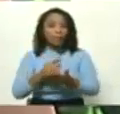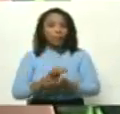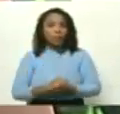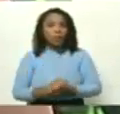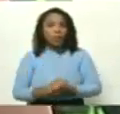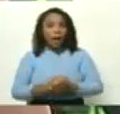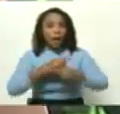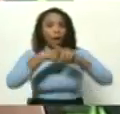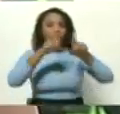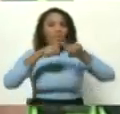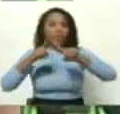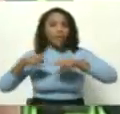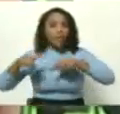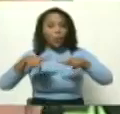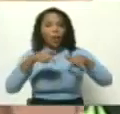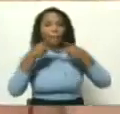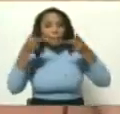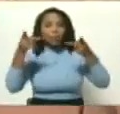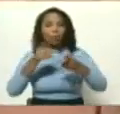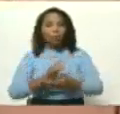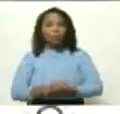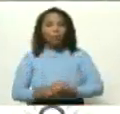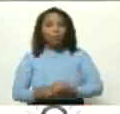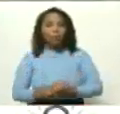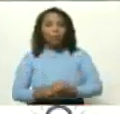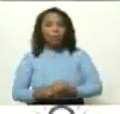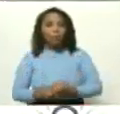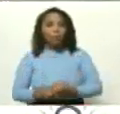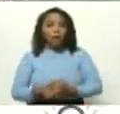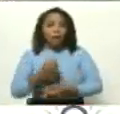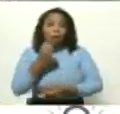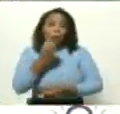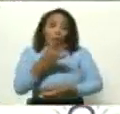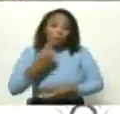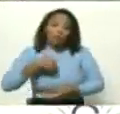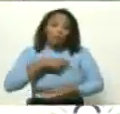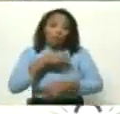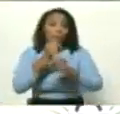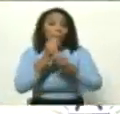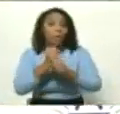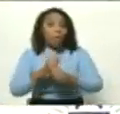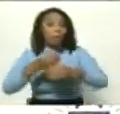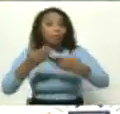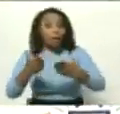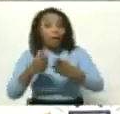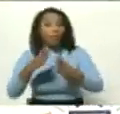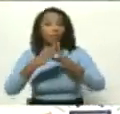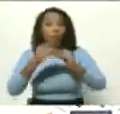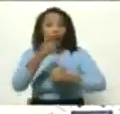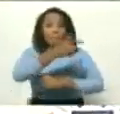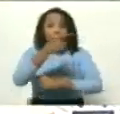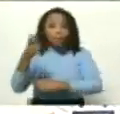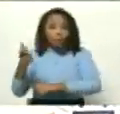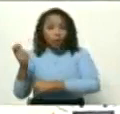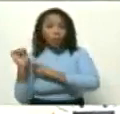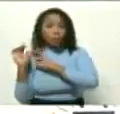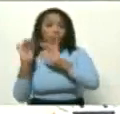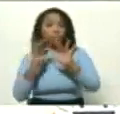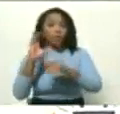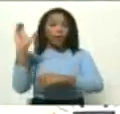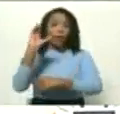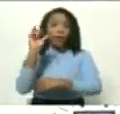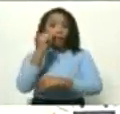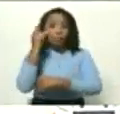los diferentes lugares públicos. Bueno, nosotros esperamos de todos los feligreses, de todos los